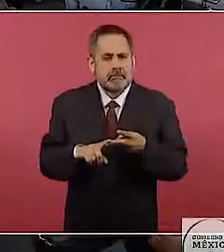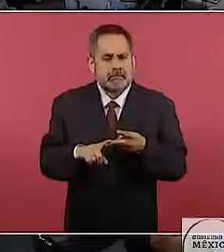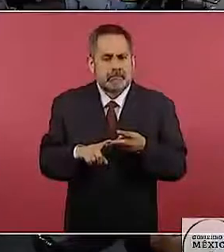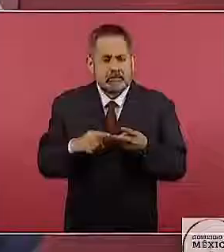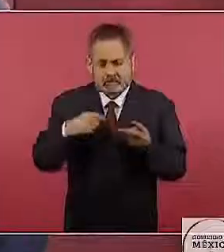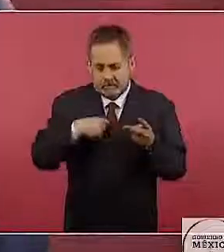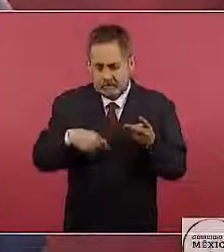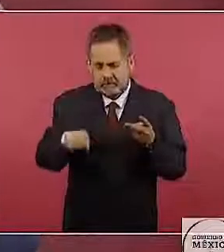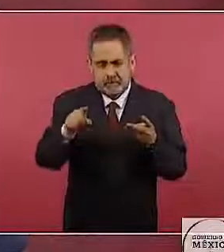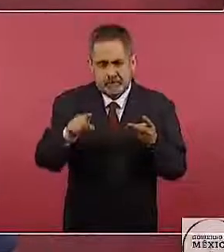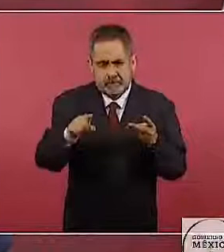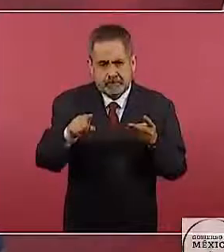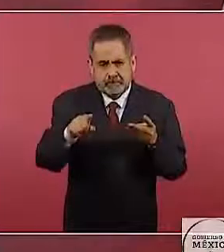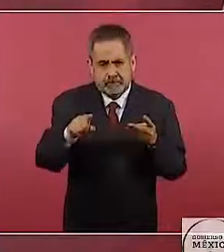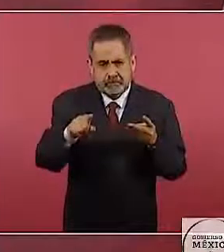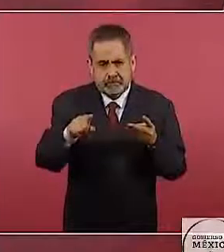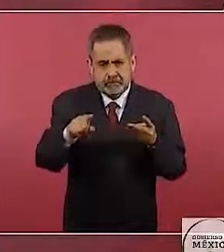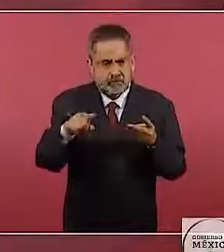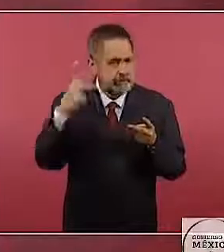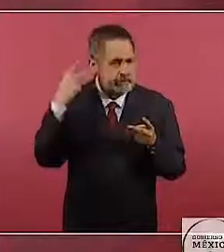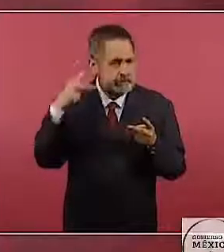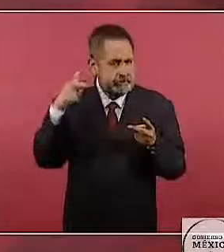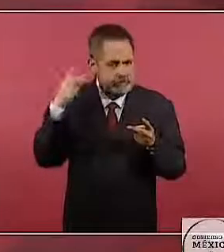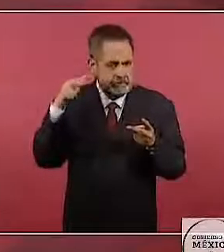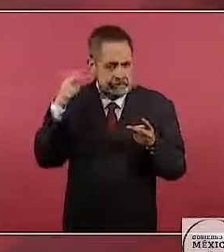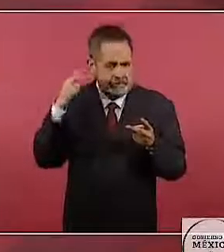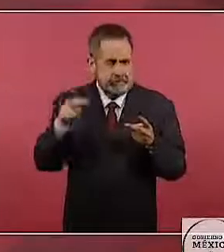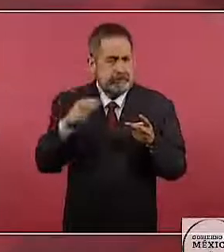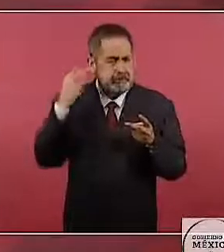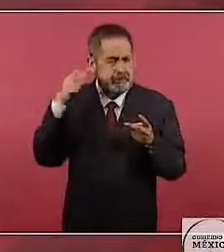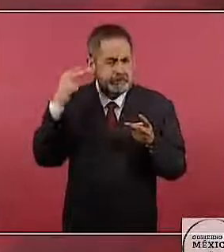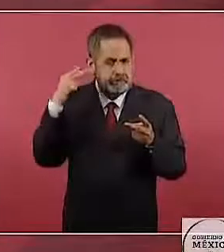voy a ir a Veracruz,